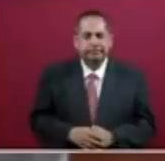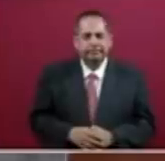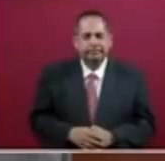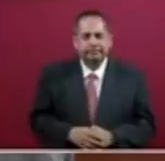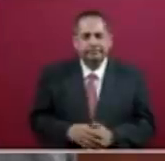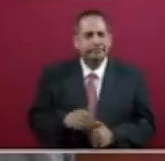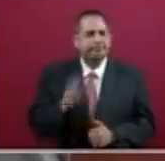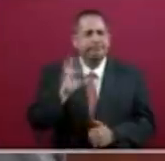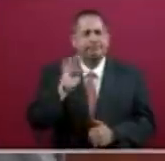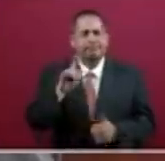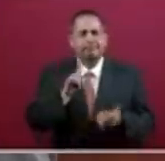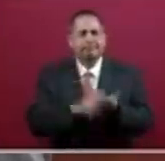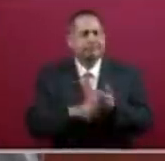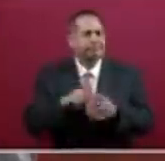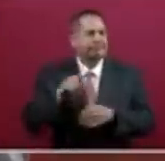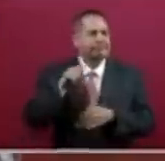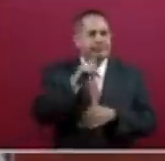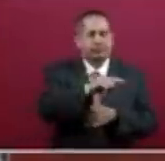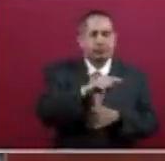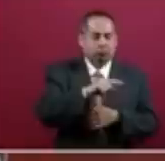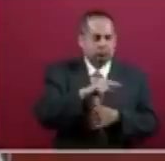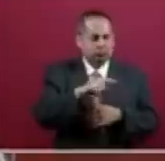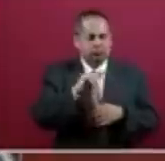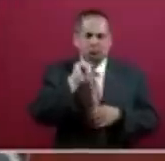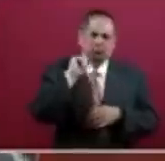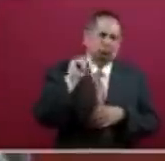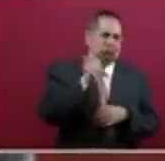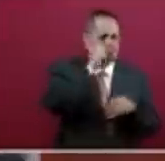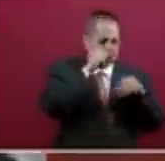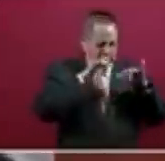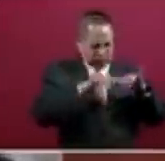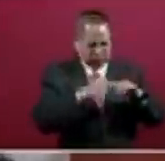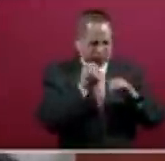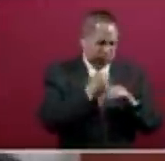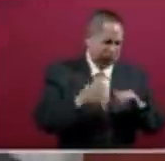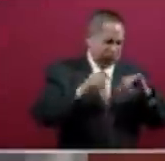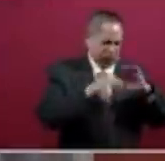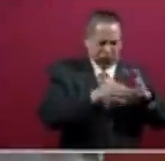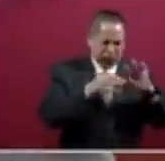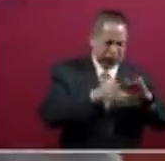Están como los tecnócratas, que